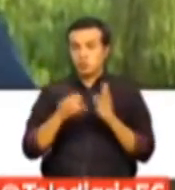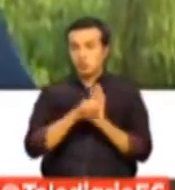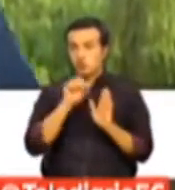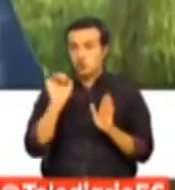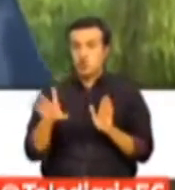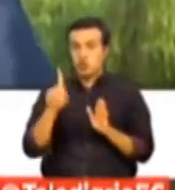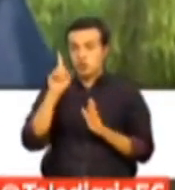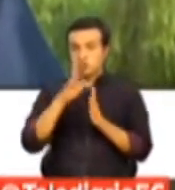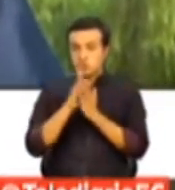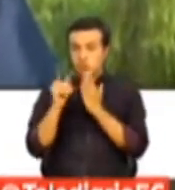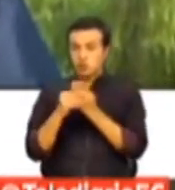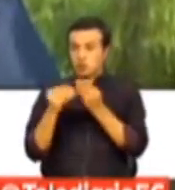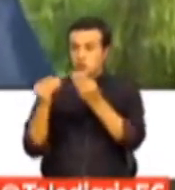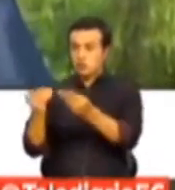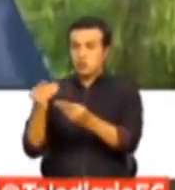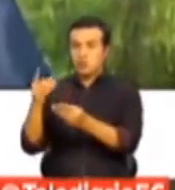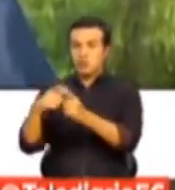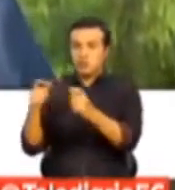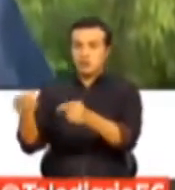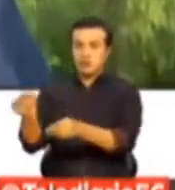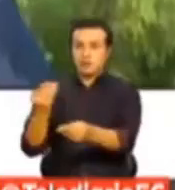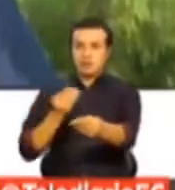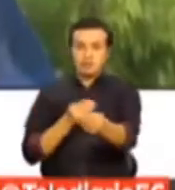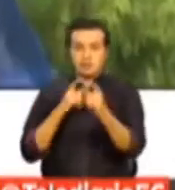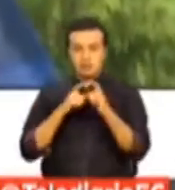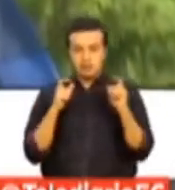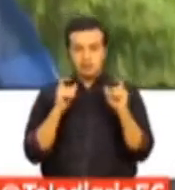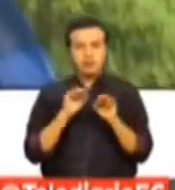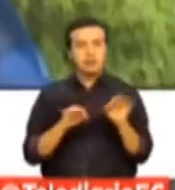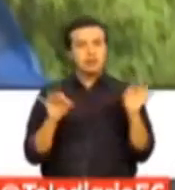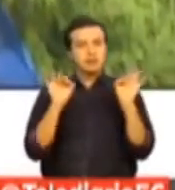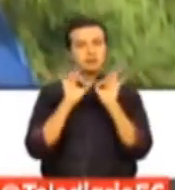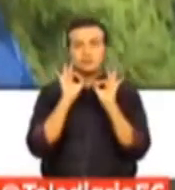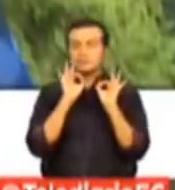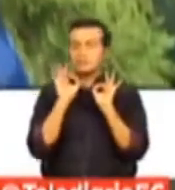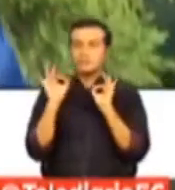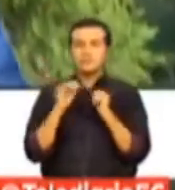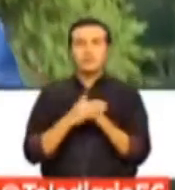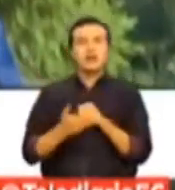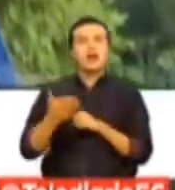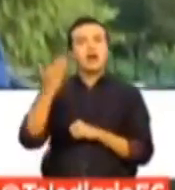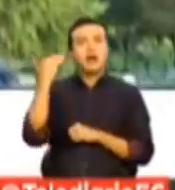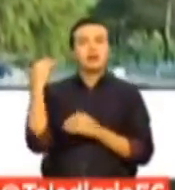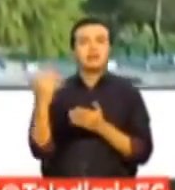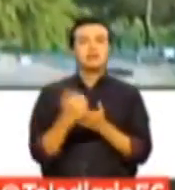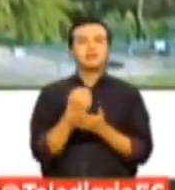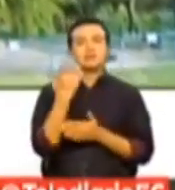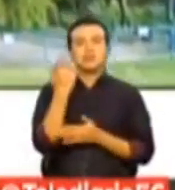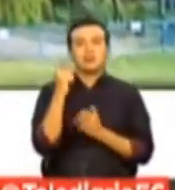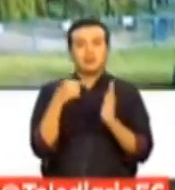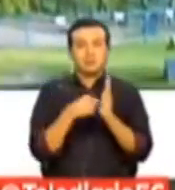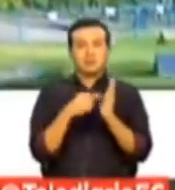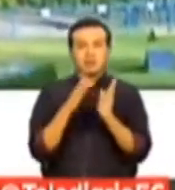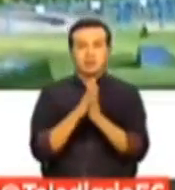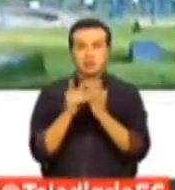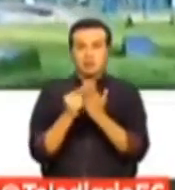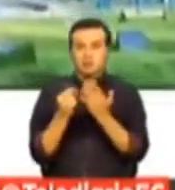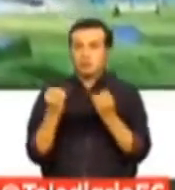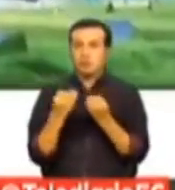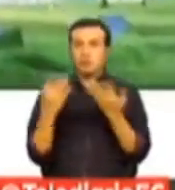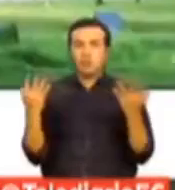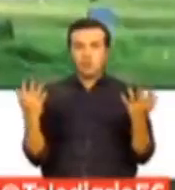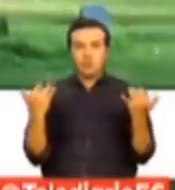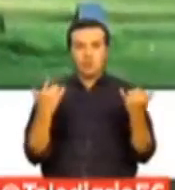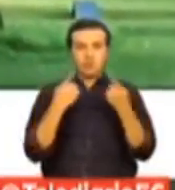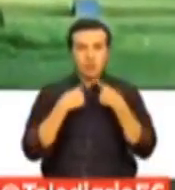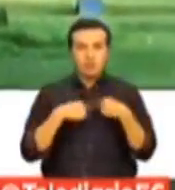un libro y en este caso te den tu entrada, ha sido muy importante y muy valioso. La vez pasada recolectamos 15.000 libros, ahora hemos